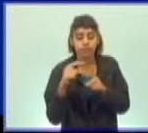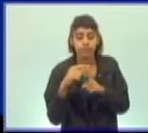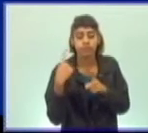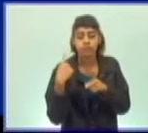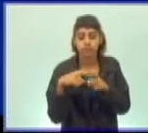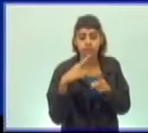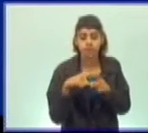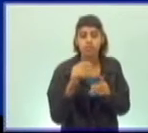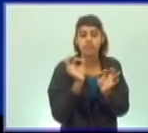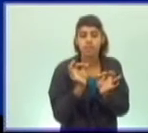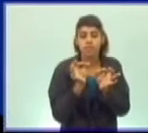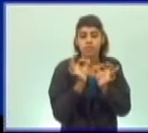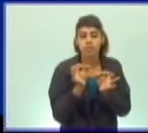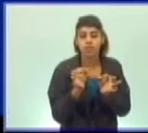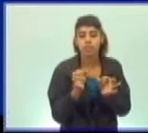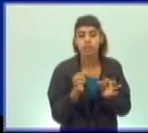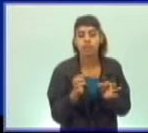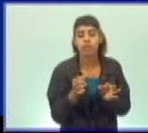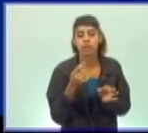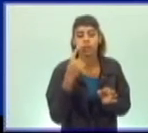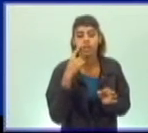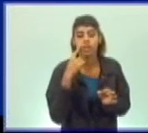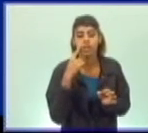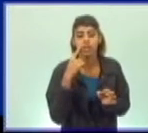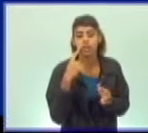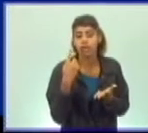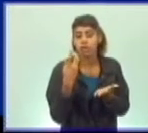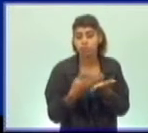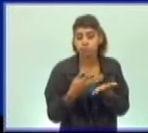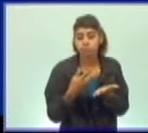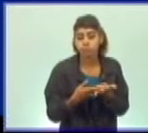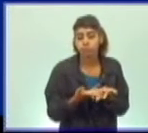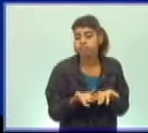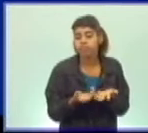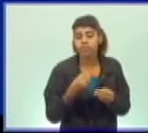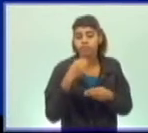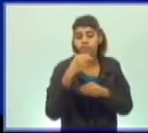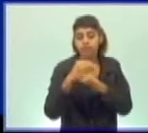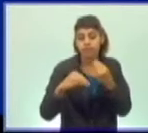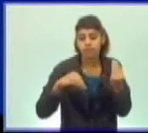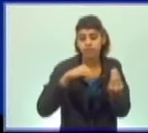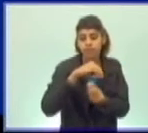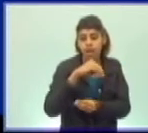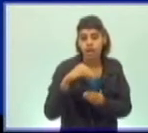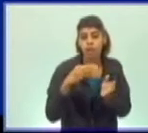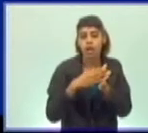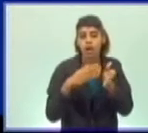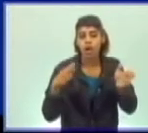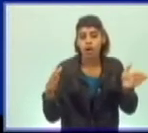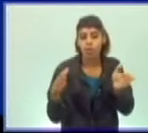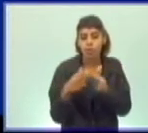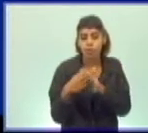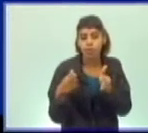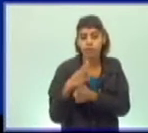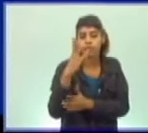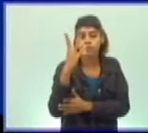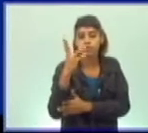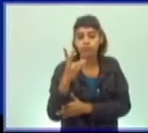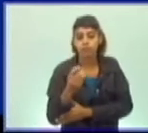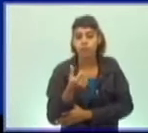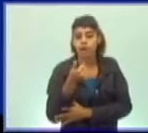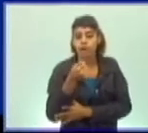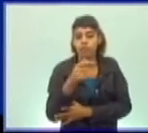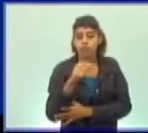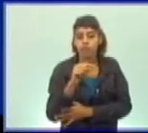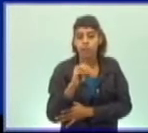ustedes tengan en cuenta que estas propiedades varían periódicamente con el aumento del número atómico, que es